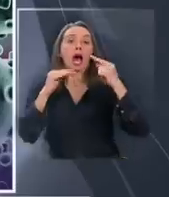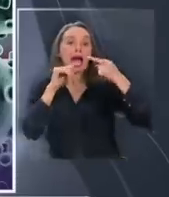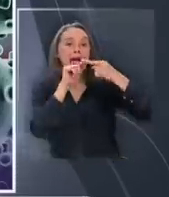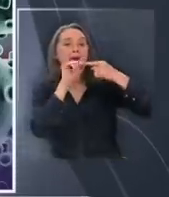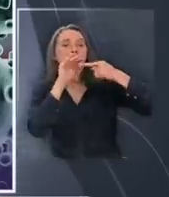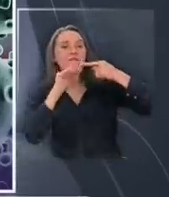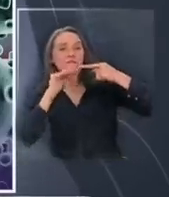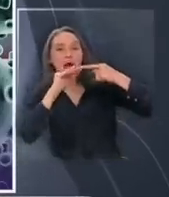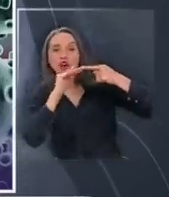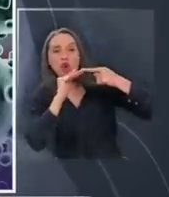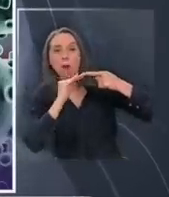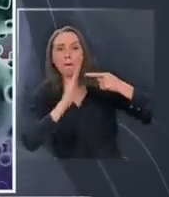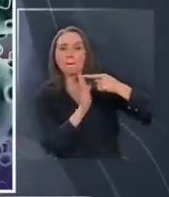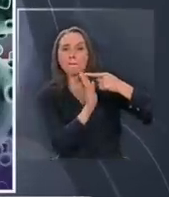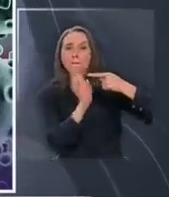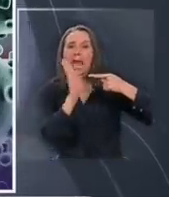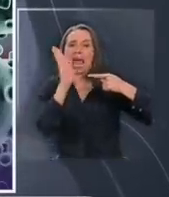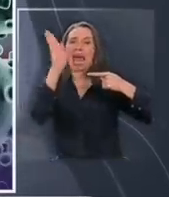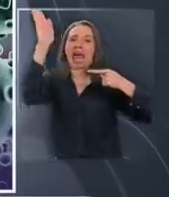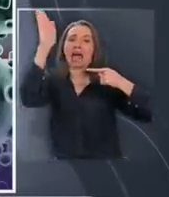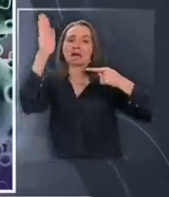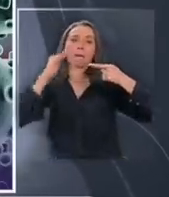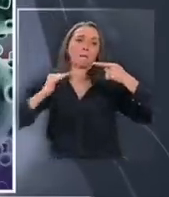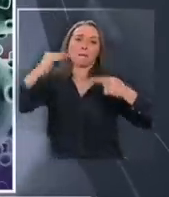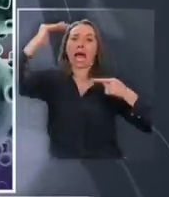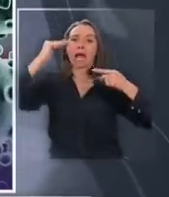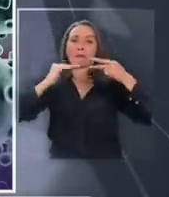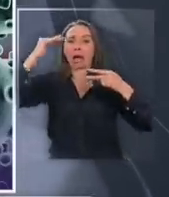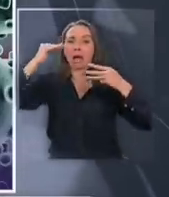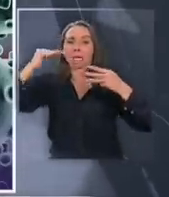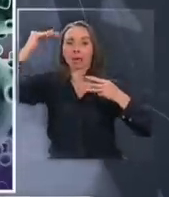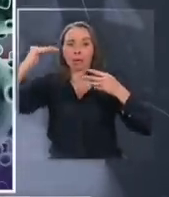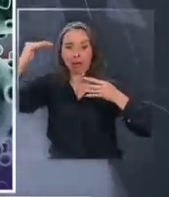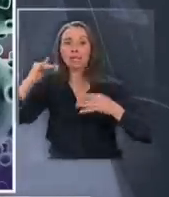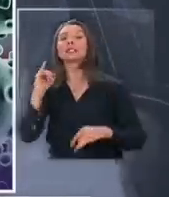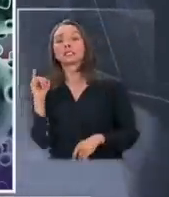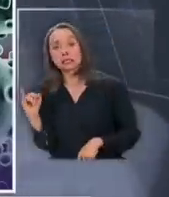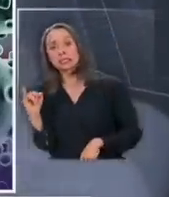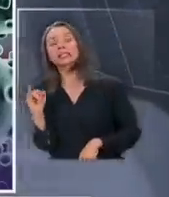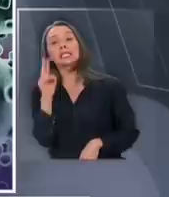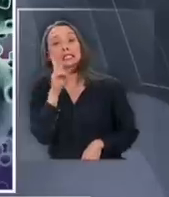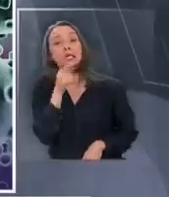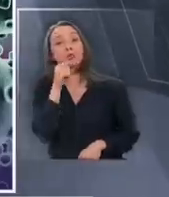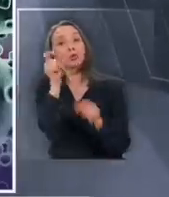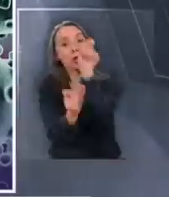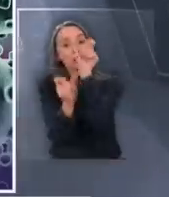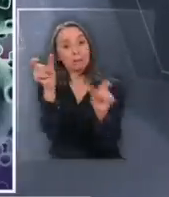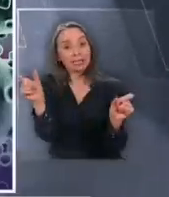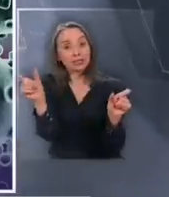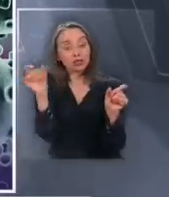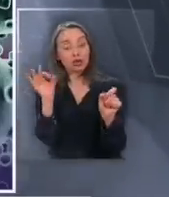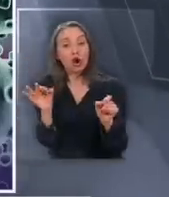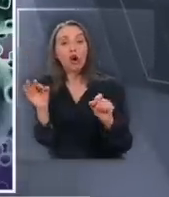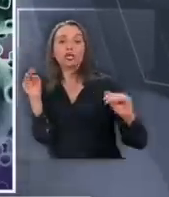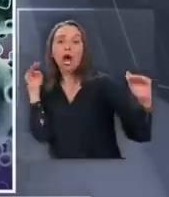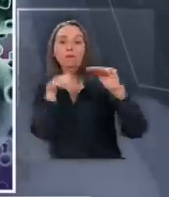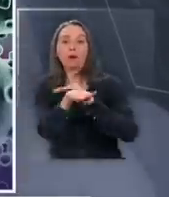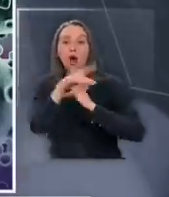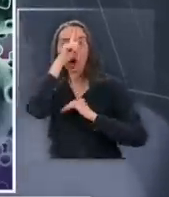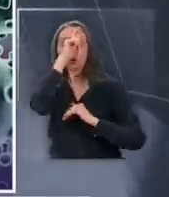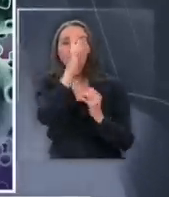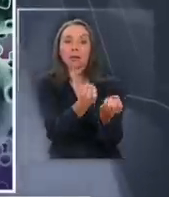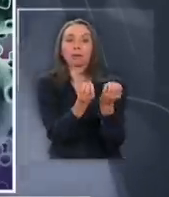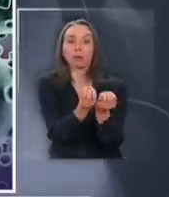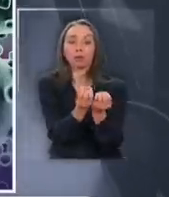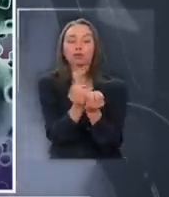Sin duda, lo que viene ahora es un aumento del número de casos hospitalizados y críticos que van a